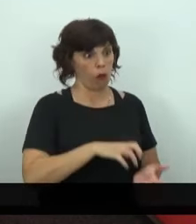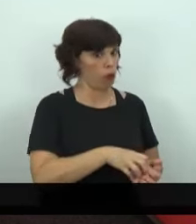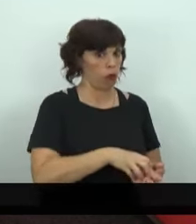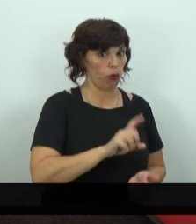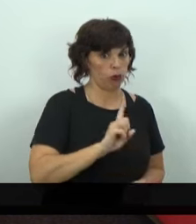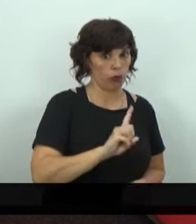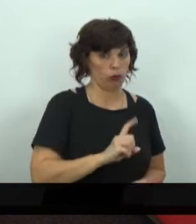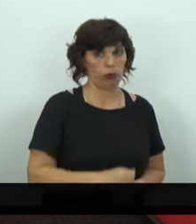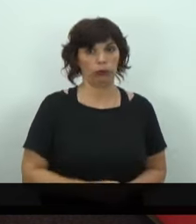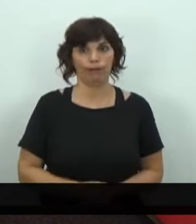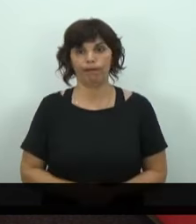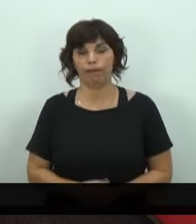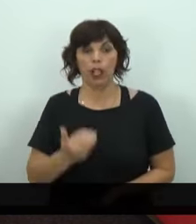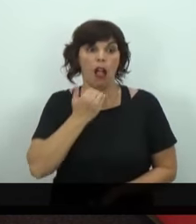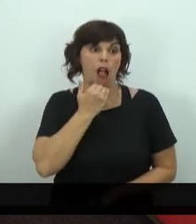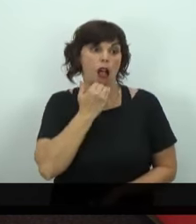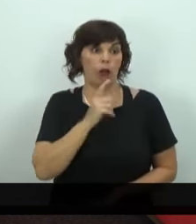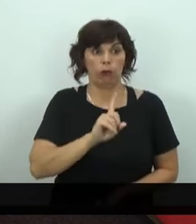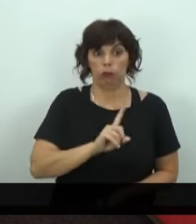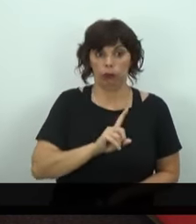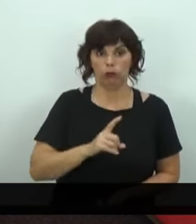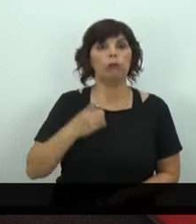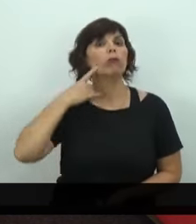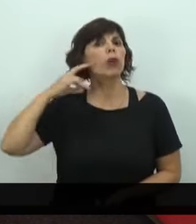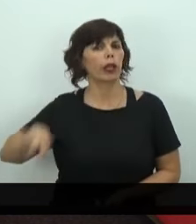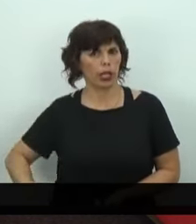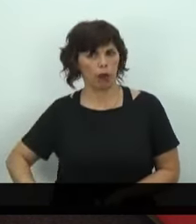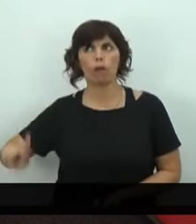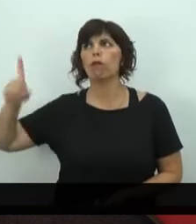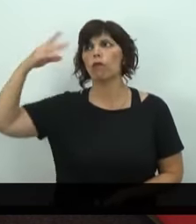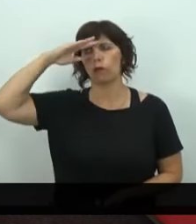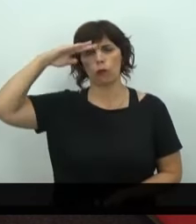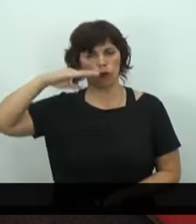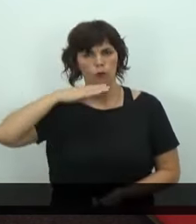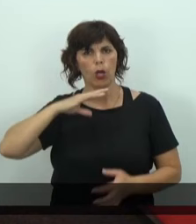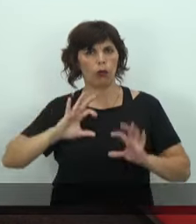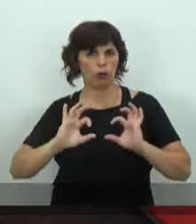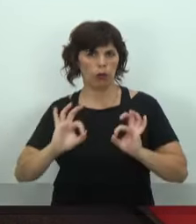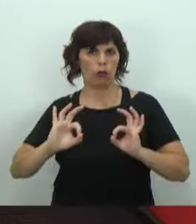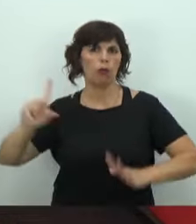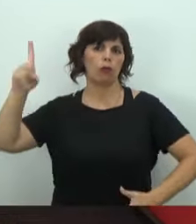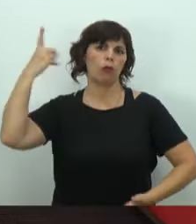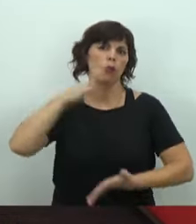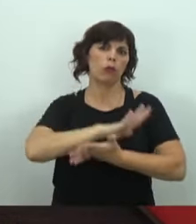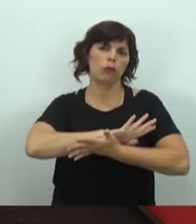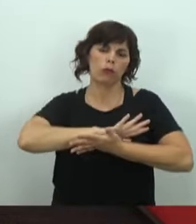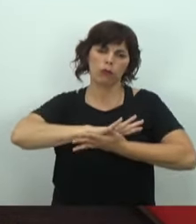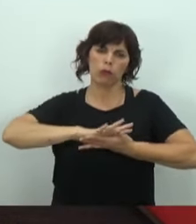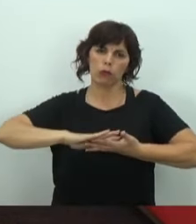Tú y yo sabemos que no es algo, que es alguien, que es el Padre, el eterno Dios.